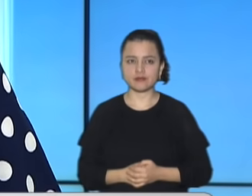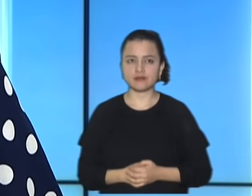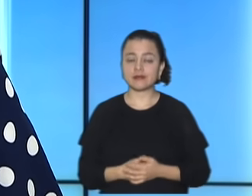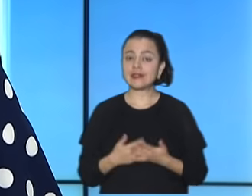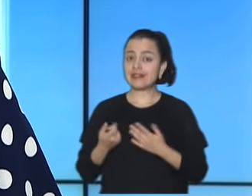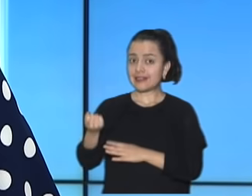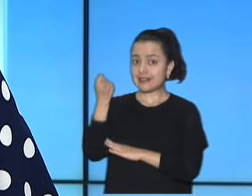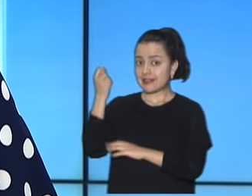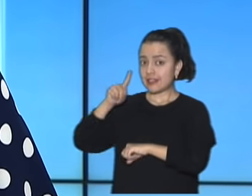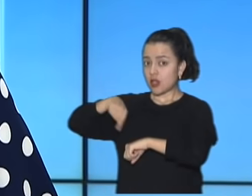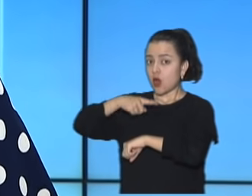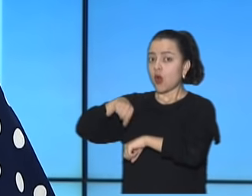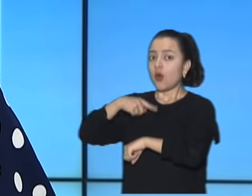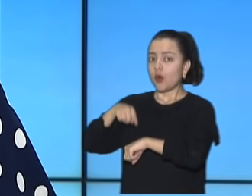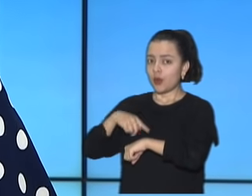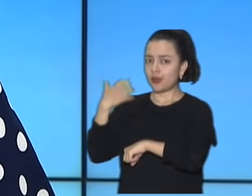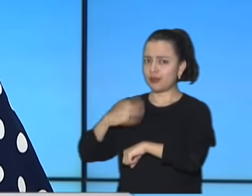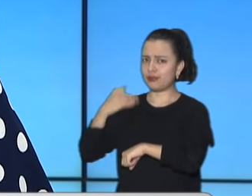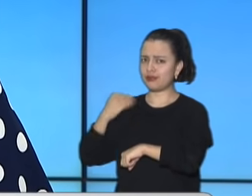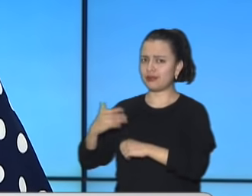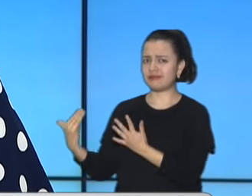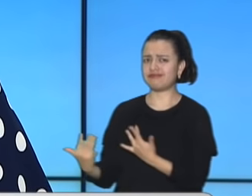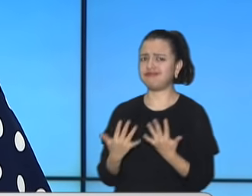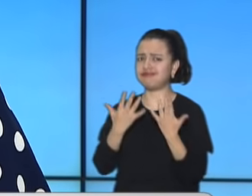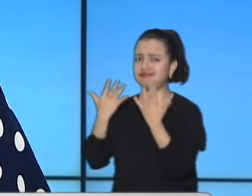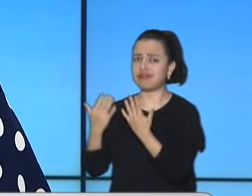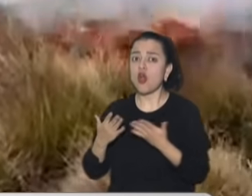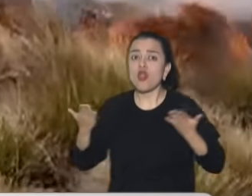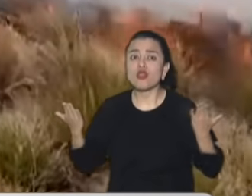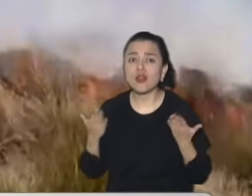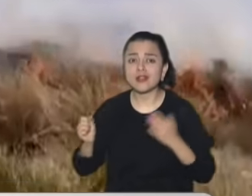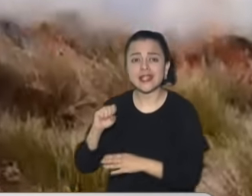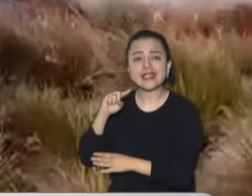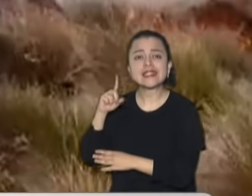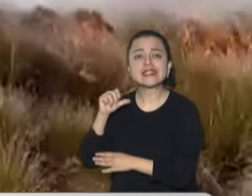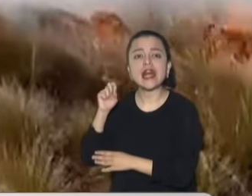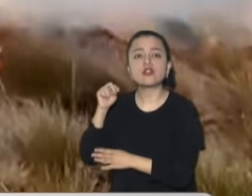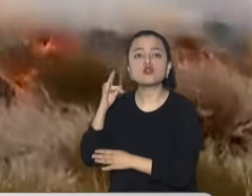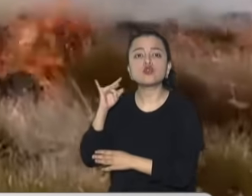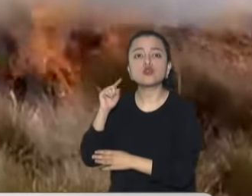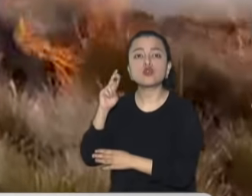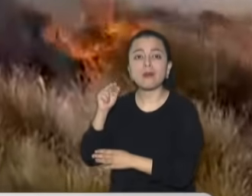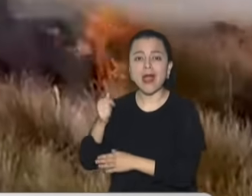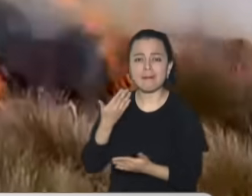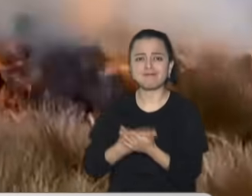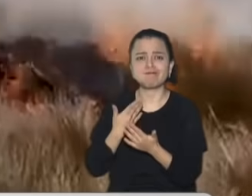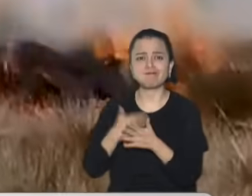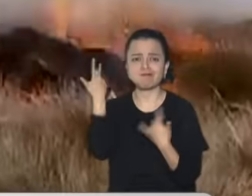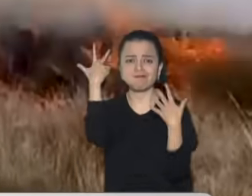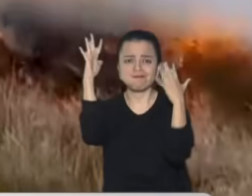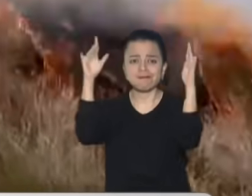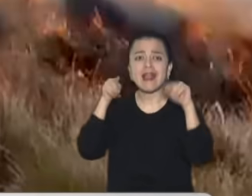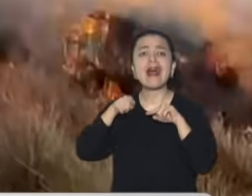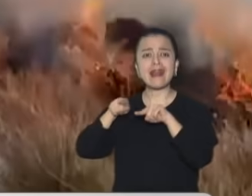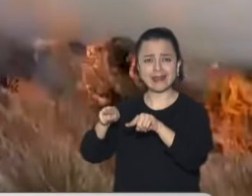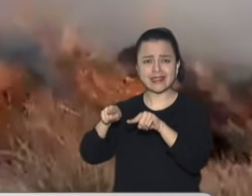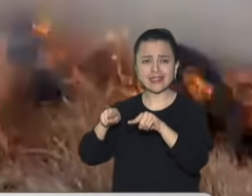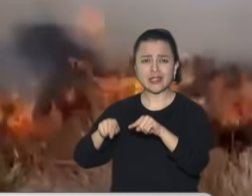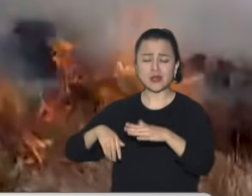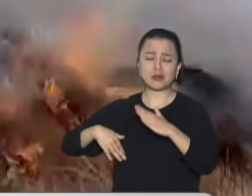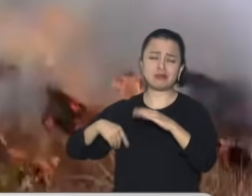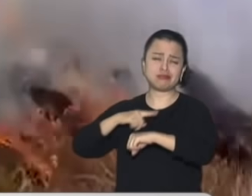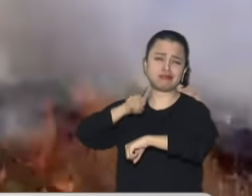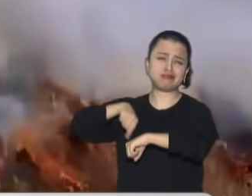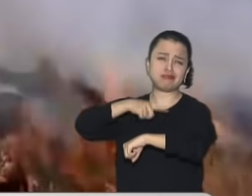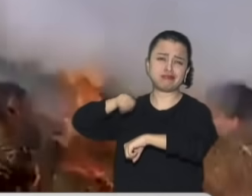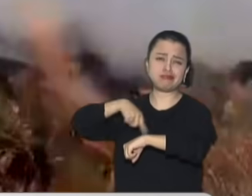Y en las últimas horas se presentó un voraz incendio en el páramo de Santurbán. Más de 4 horas duró la conflagración que afectó a